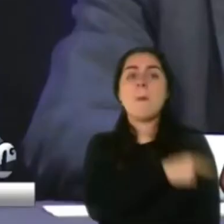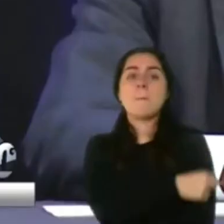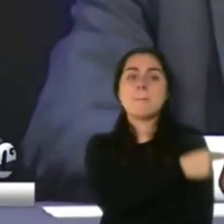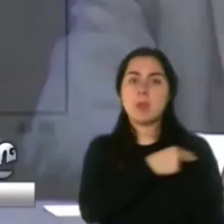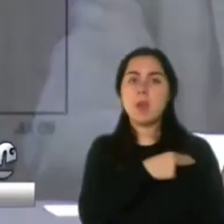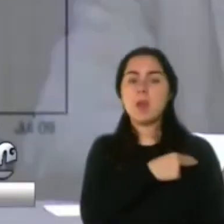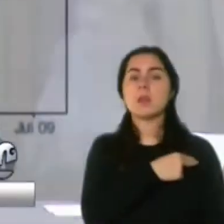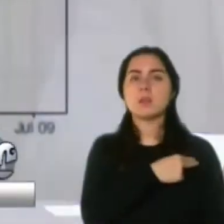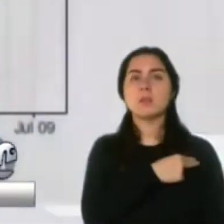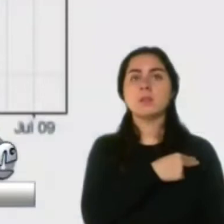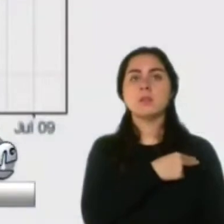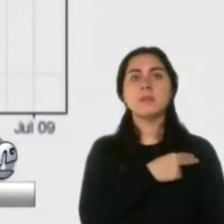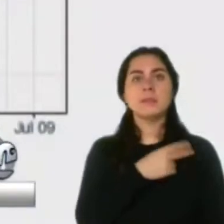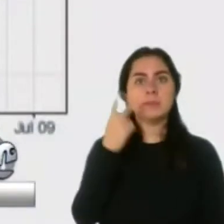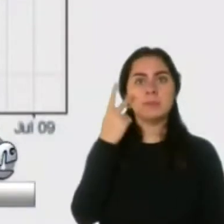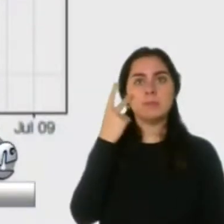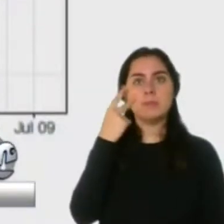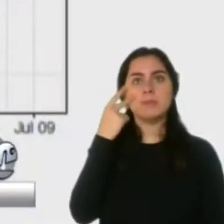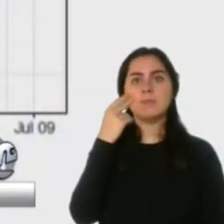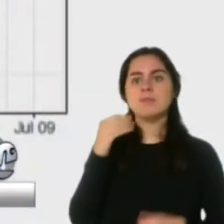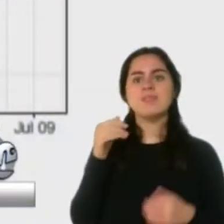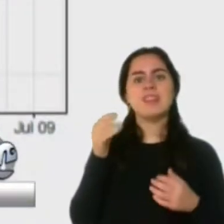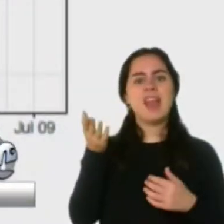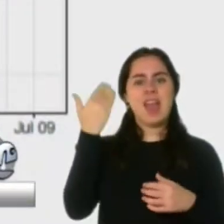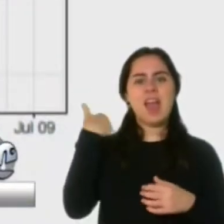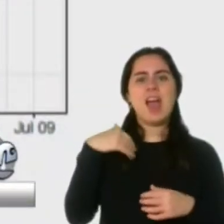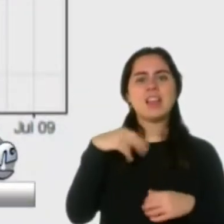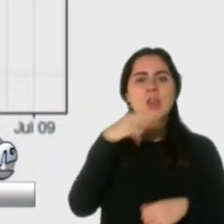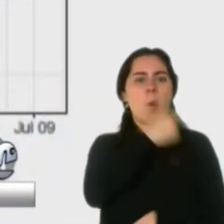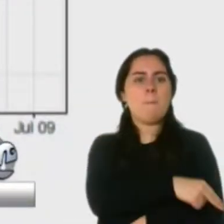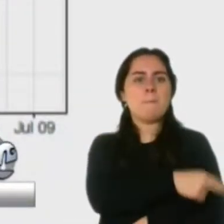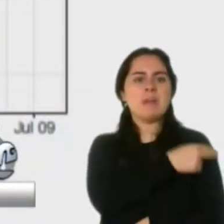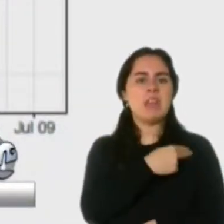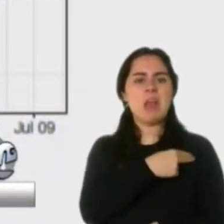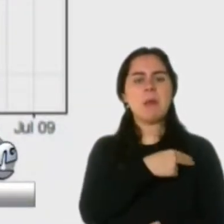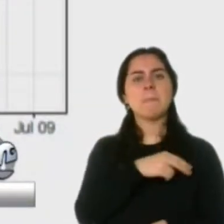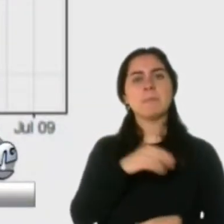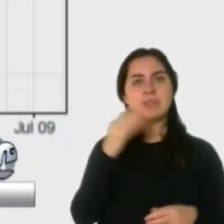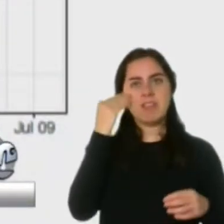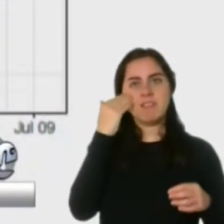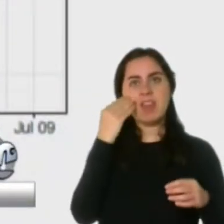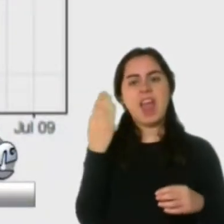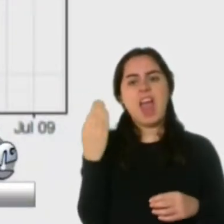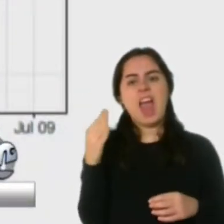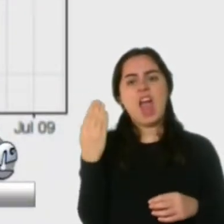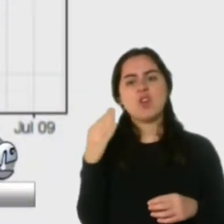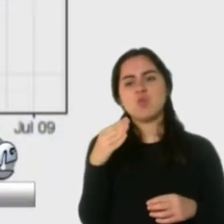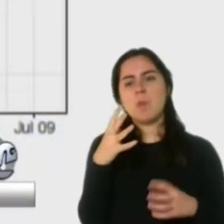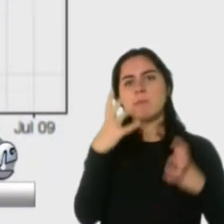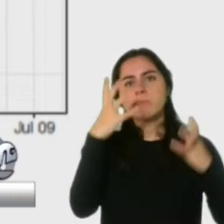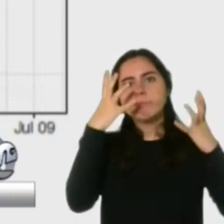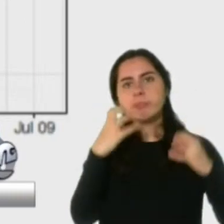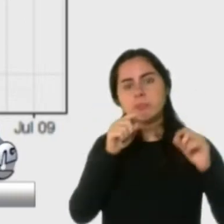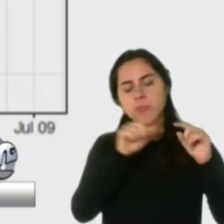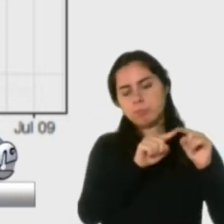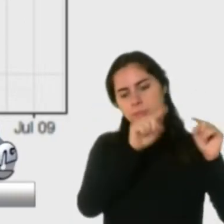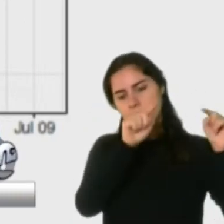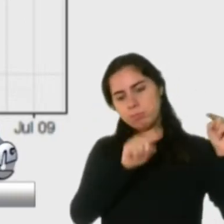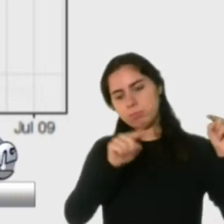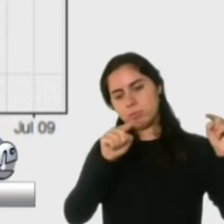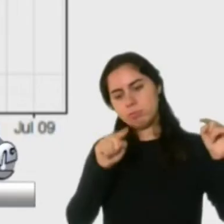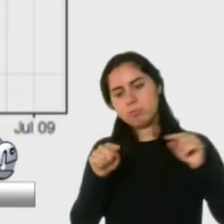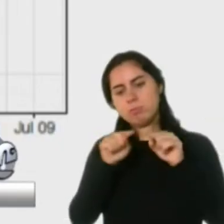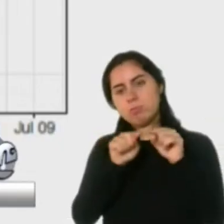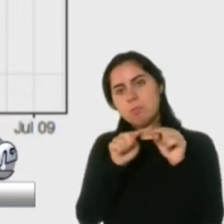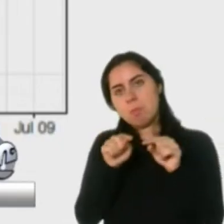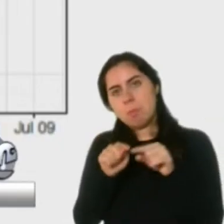Vemos que durante la epidemia, hasta el 18 de junio aproximadamente, las hospitalizaciones fueron bajando, es la línea azul, oscura, y el periodo intervalo de confianza